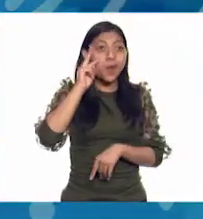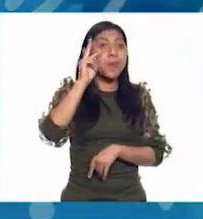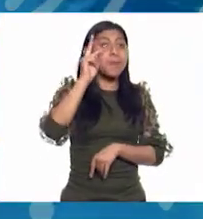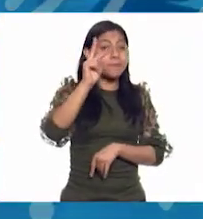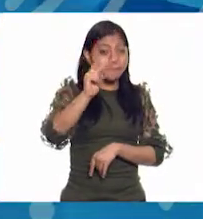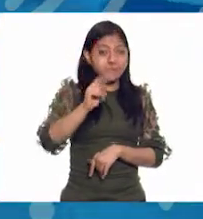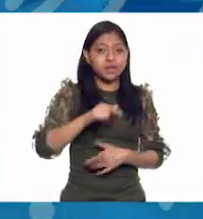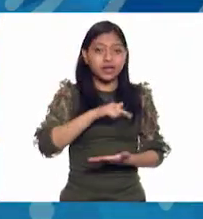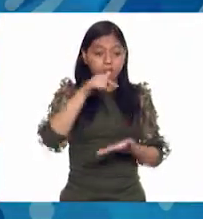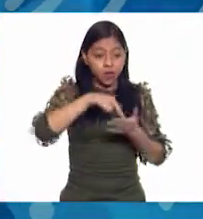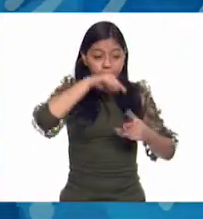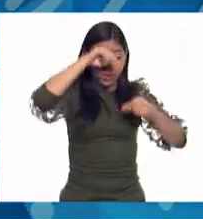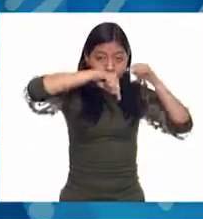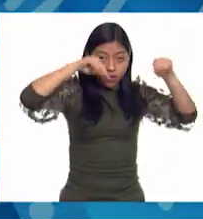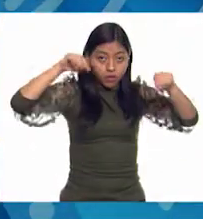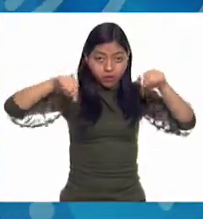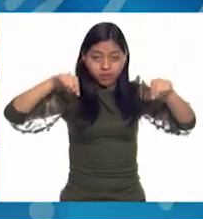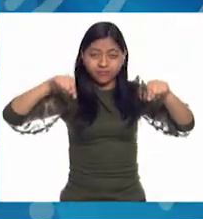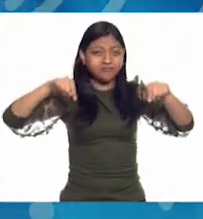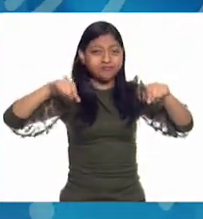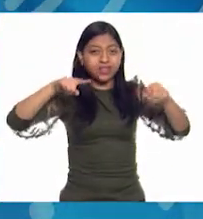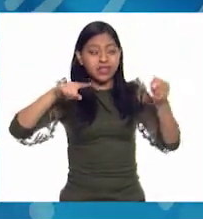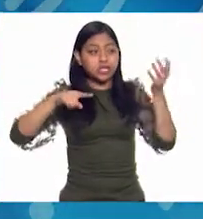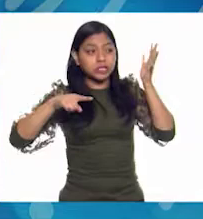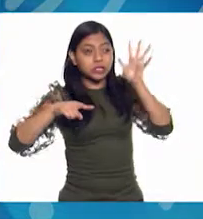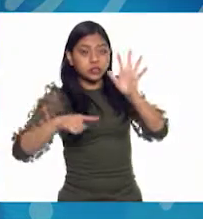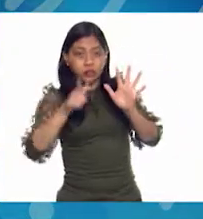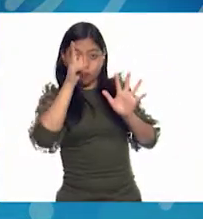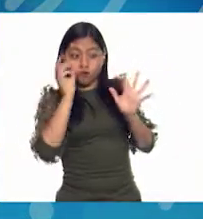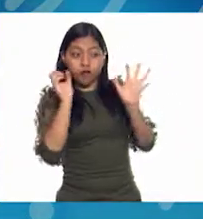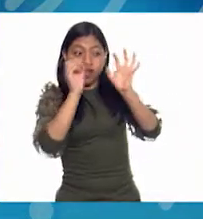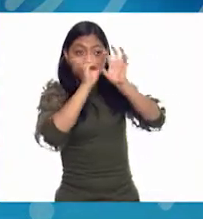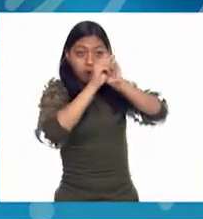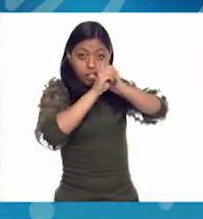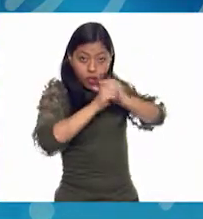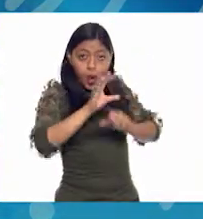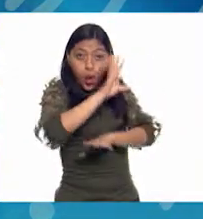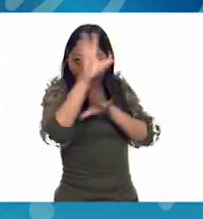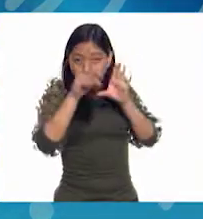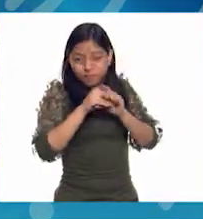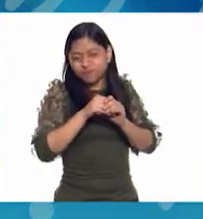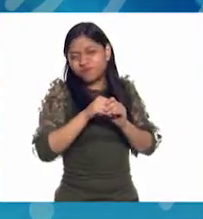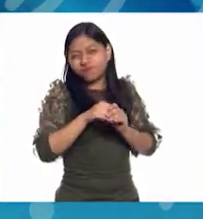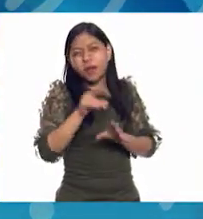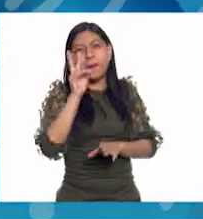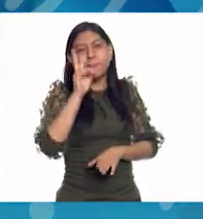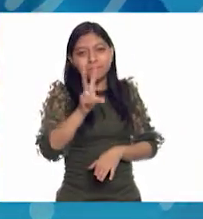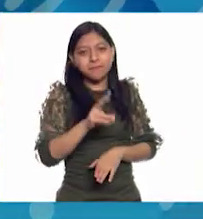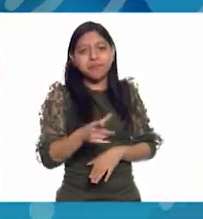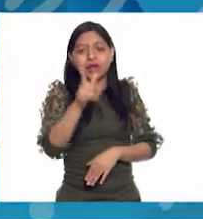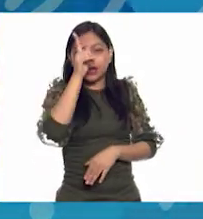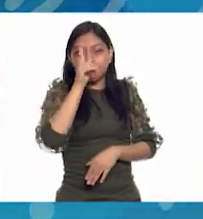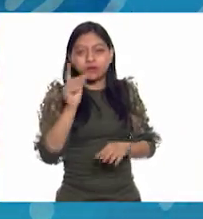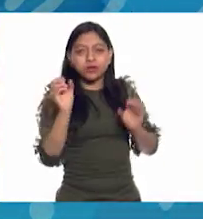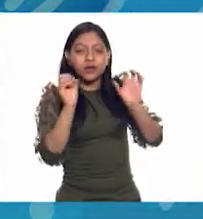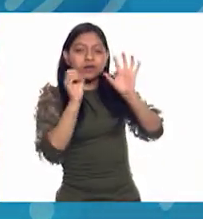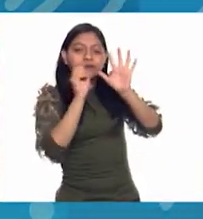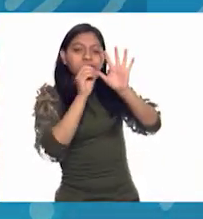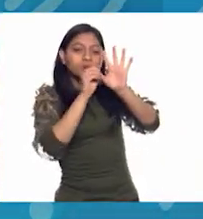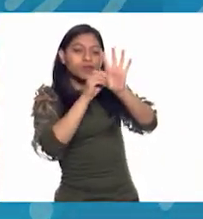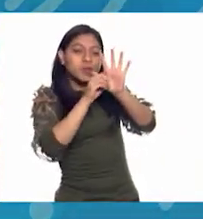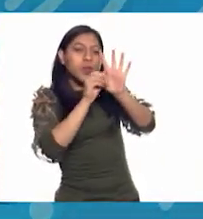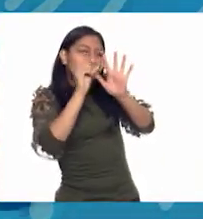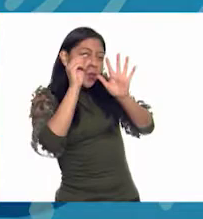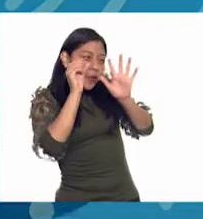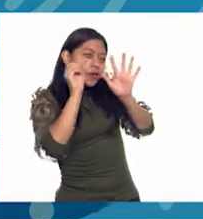ningún lugar de México vamos a poder ver el eclipse de forma total, pero sí lo vamos a poder ver de forma parcial, y dependiendo del